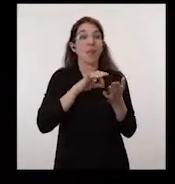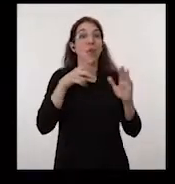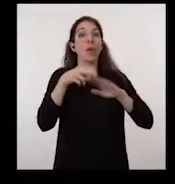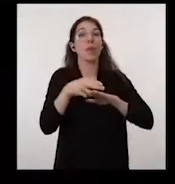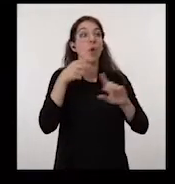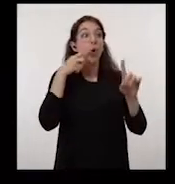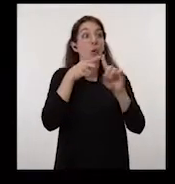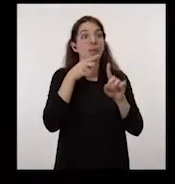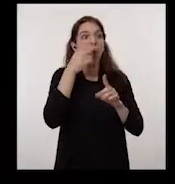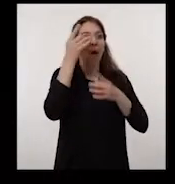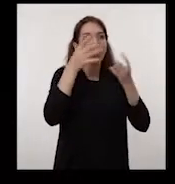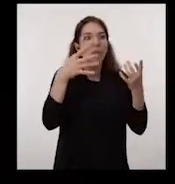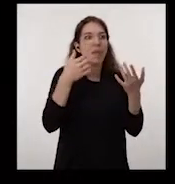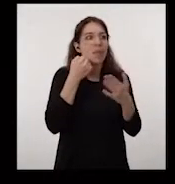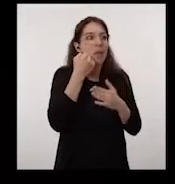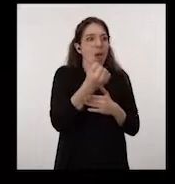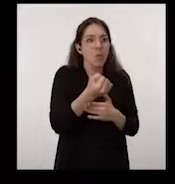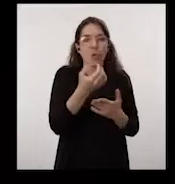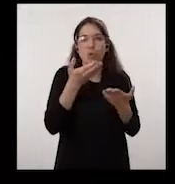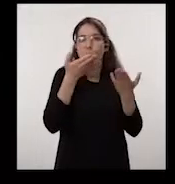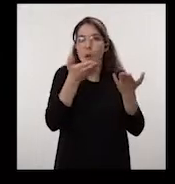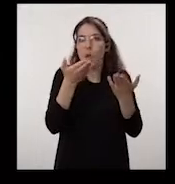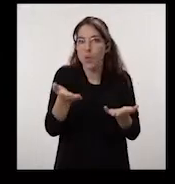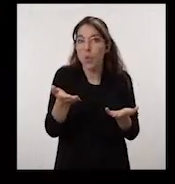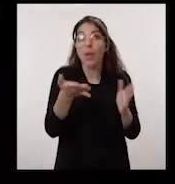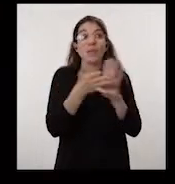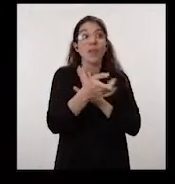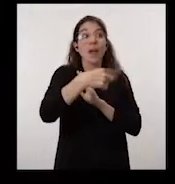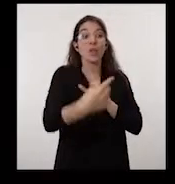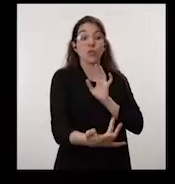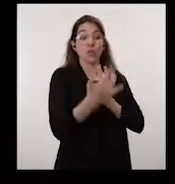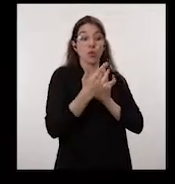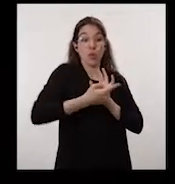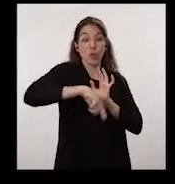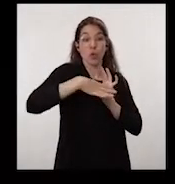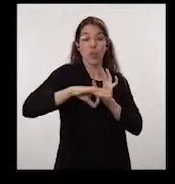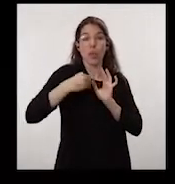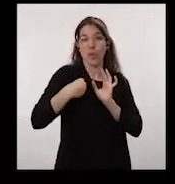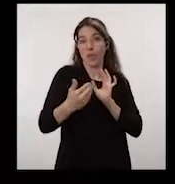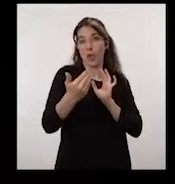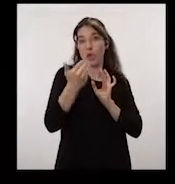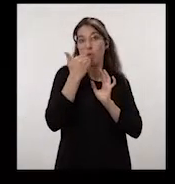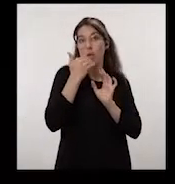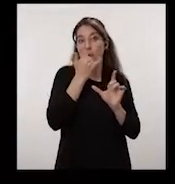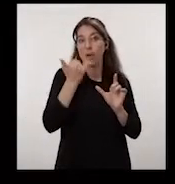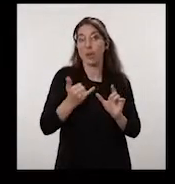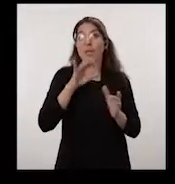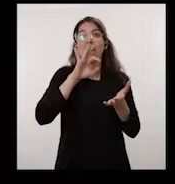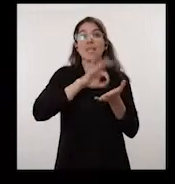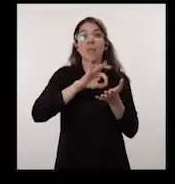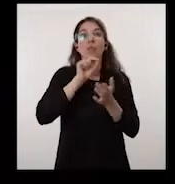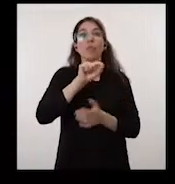todas estas tareas y todas estas gestiones que contacte con el servicio de prevención en nuestro correo electrónico o servicio punto prevención